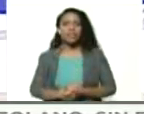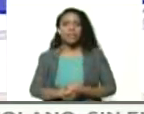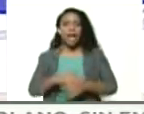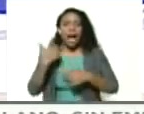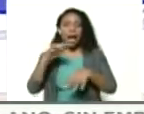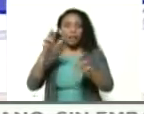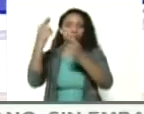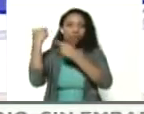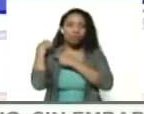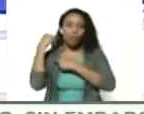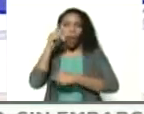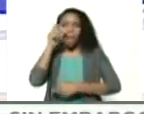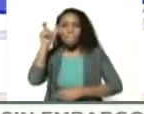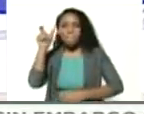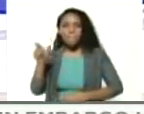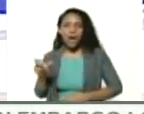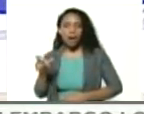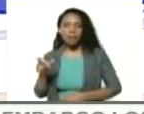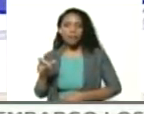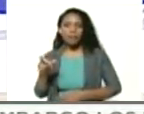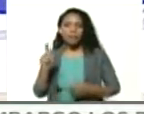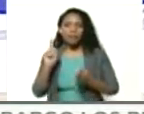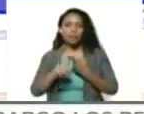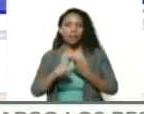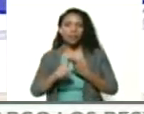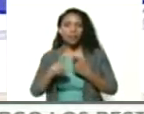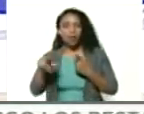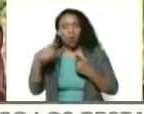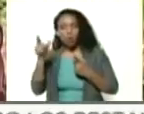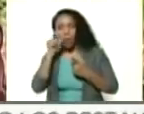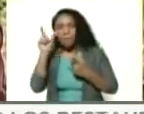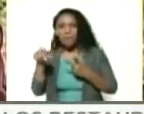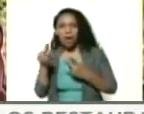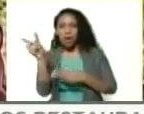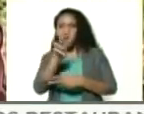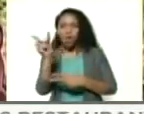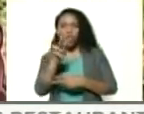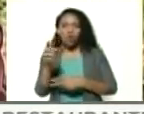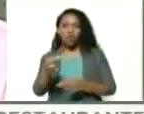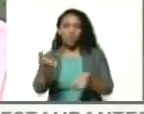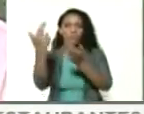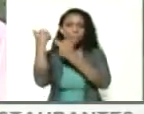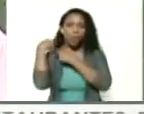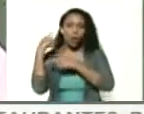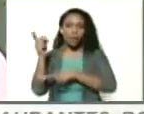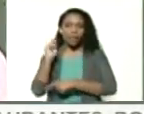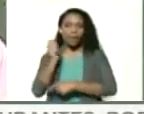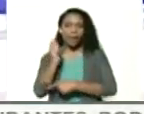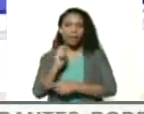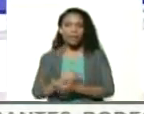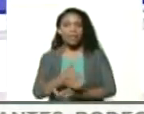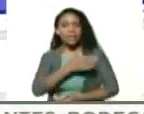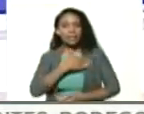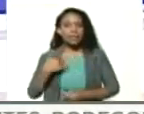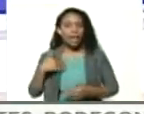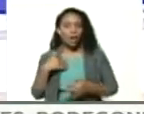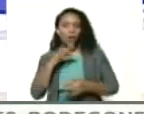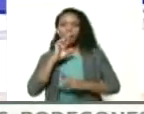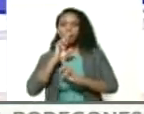encargados Alfred Nazaret, Ernesto Jesús Villegas, quedan encargados de esta tarea. Quiero